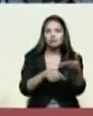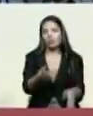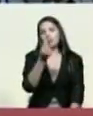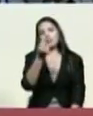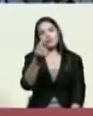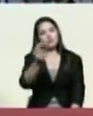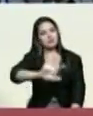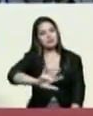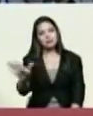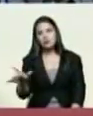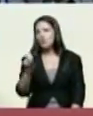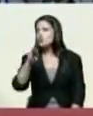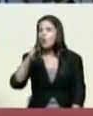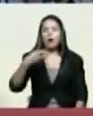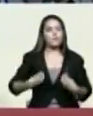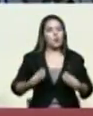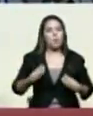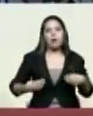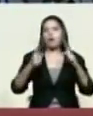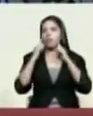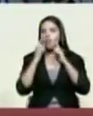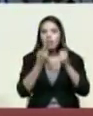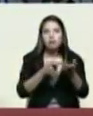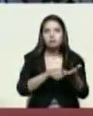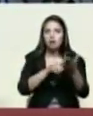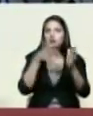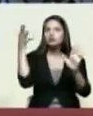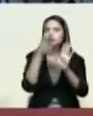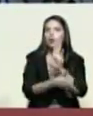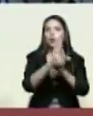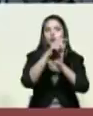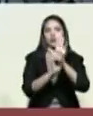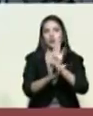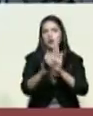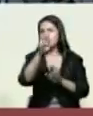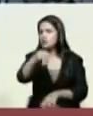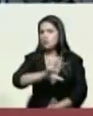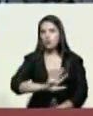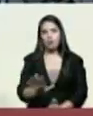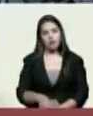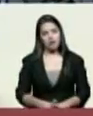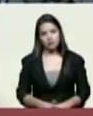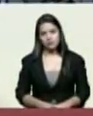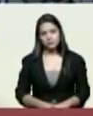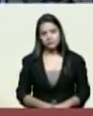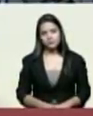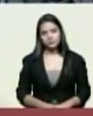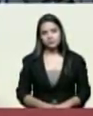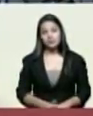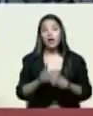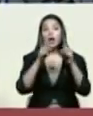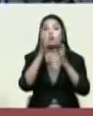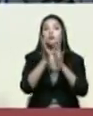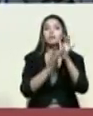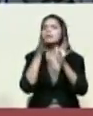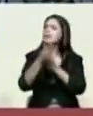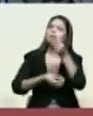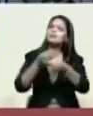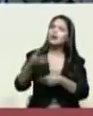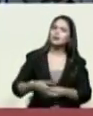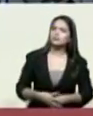Jamás se han preocupado por hacer un foro sobre esta constituyente. De hecho, el 11 de abril, ¿qué hicieron ellos,